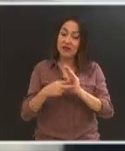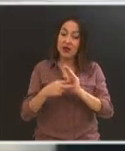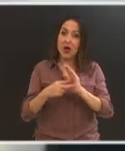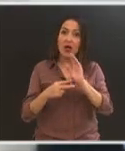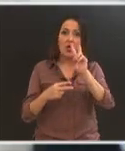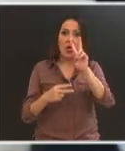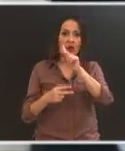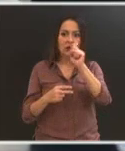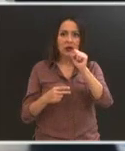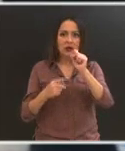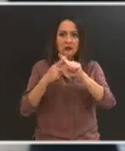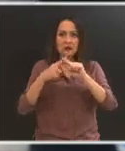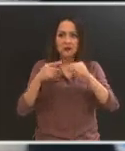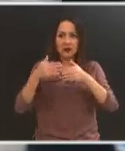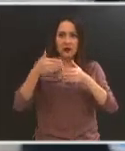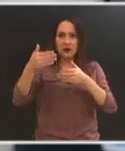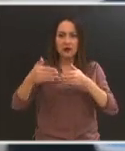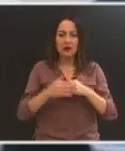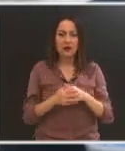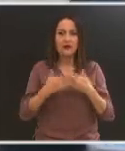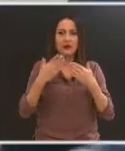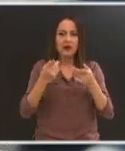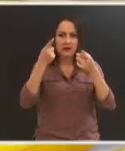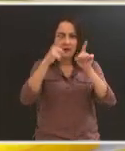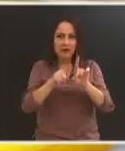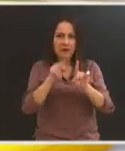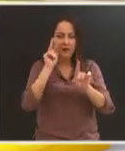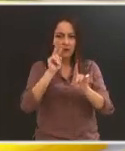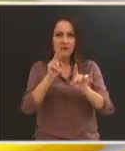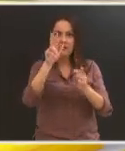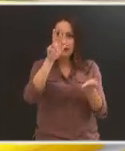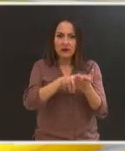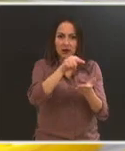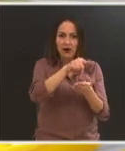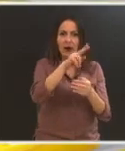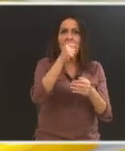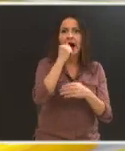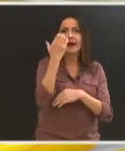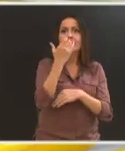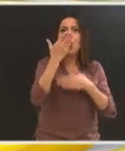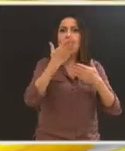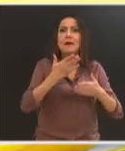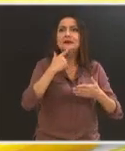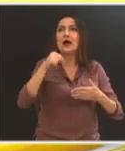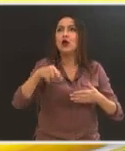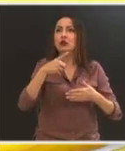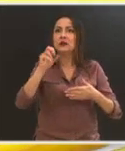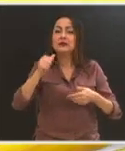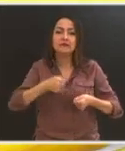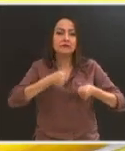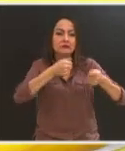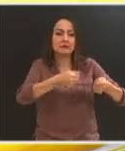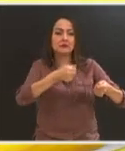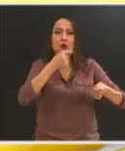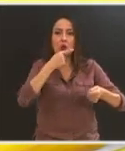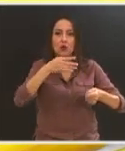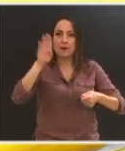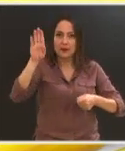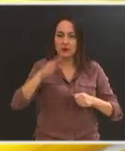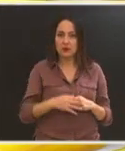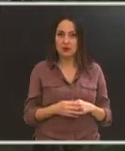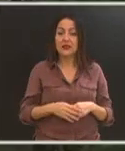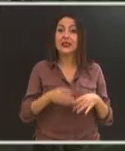solo 2 meses y medio después de que se diera visto bueno a la naturalización, para entregar una carta bajo juramento en